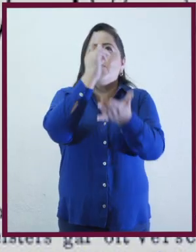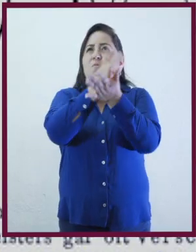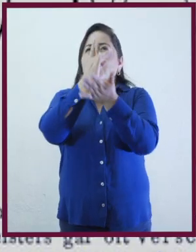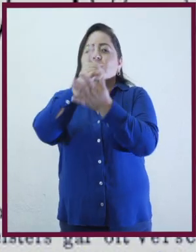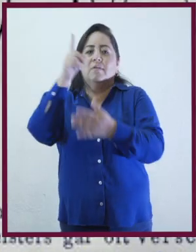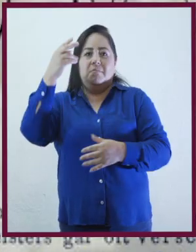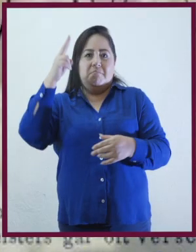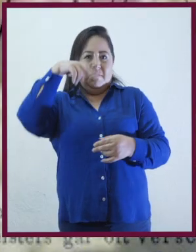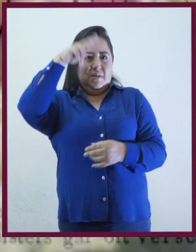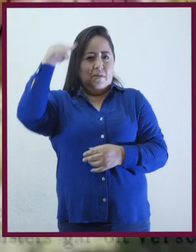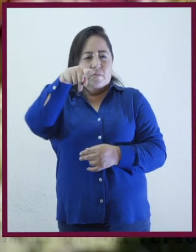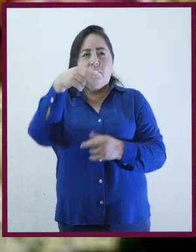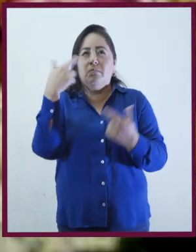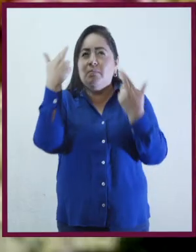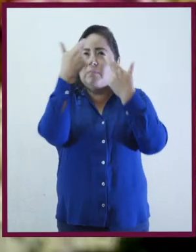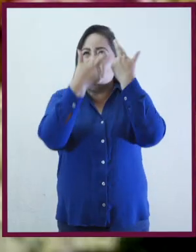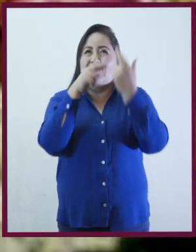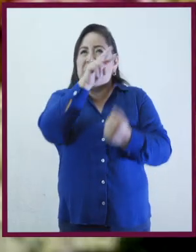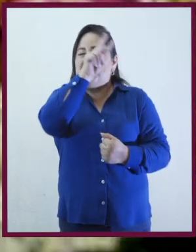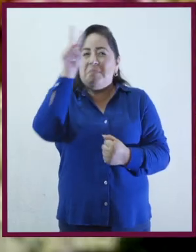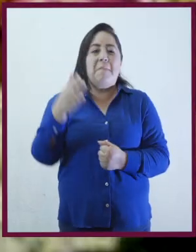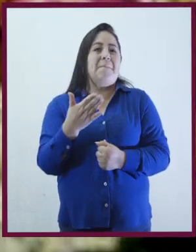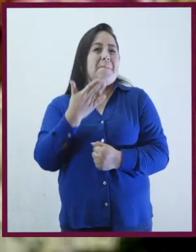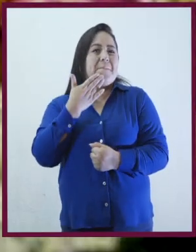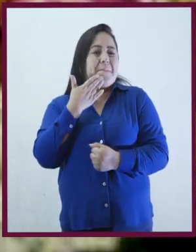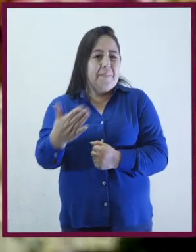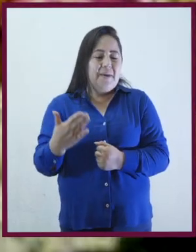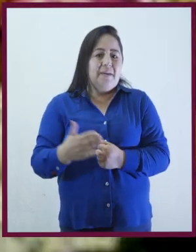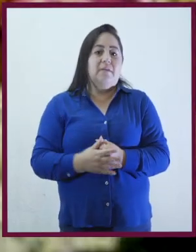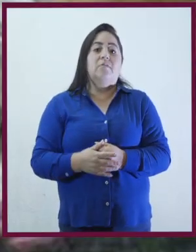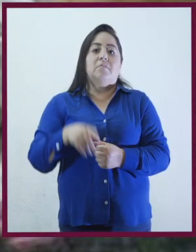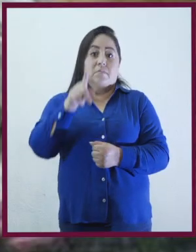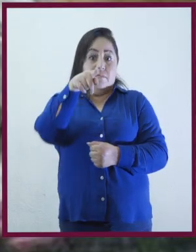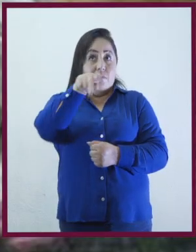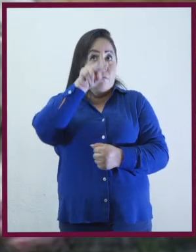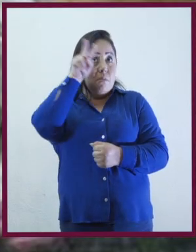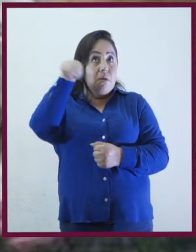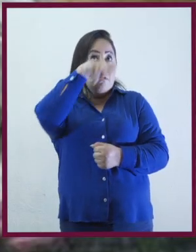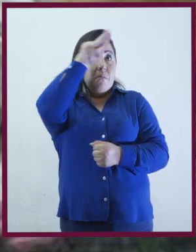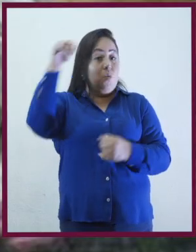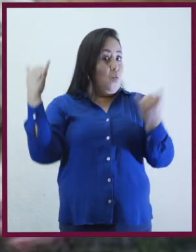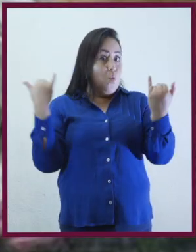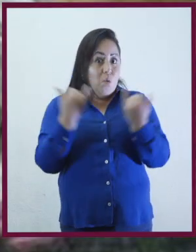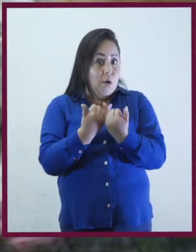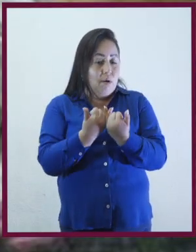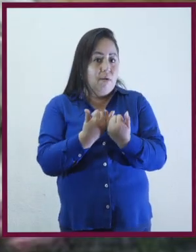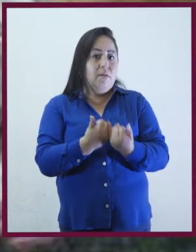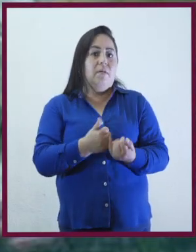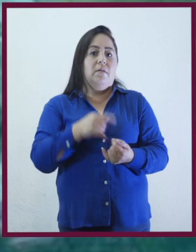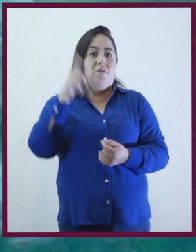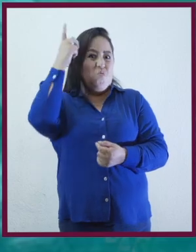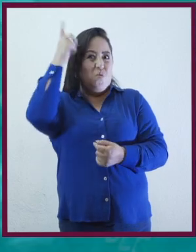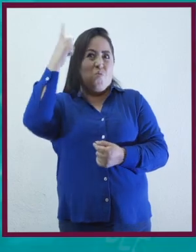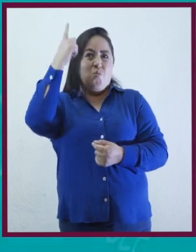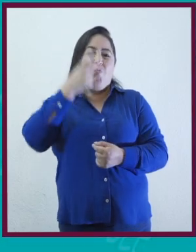estas pinturas. Observemos bien los detalles. ¿Son del mismo pintor? ¿Cuál es de